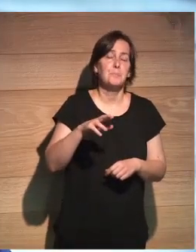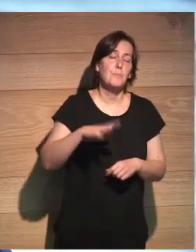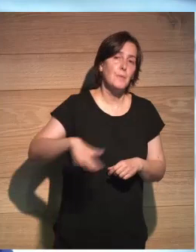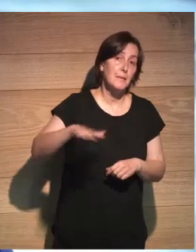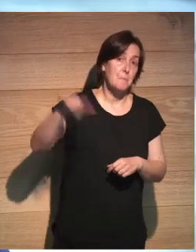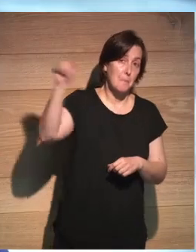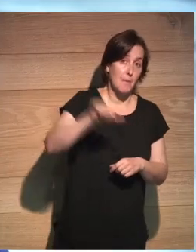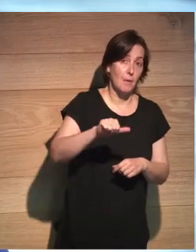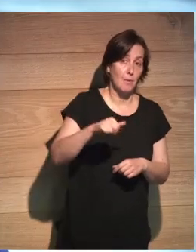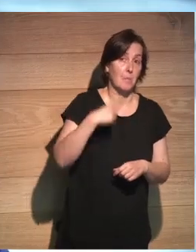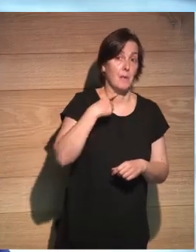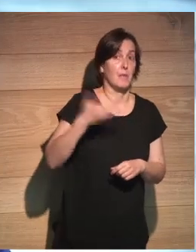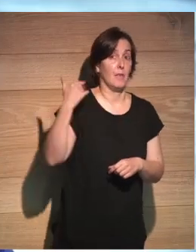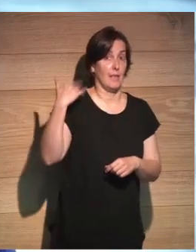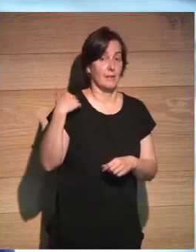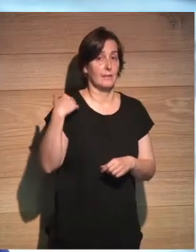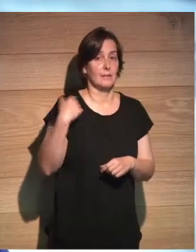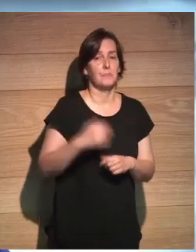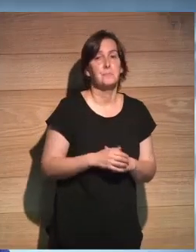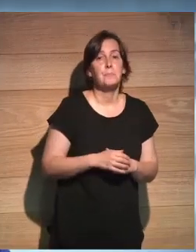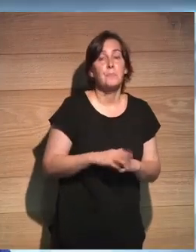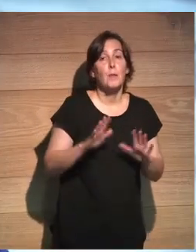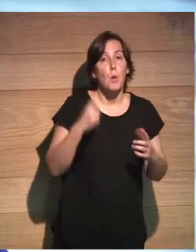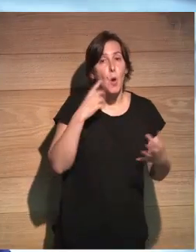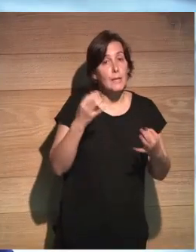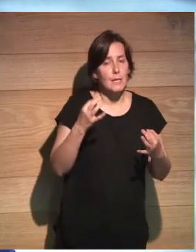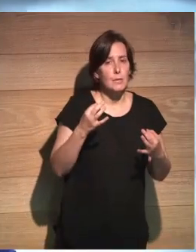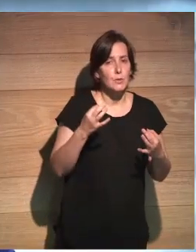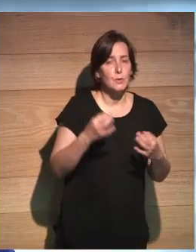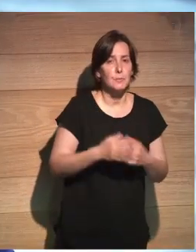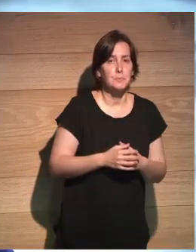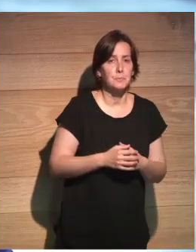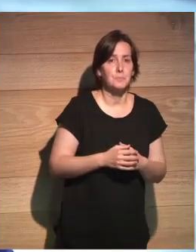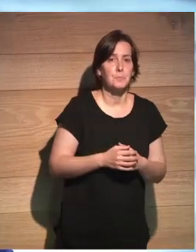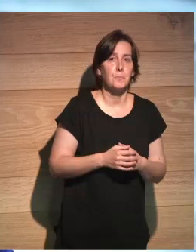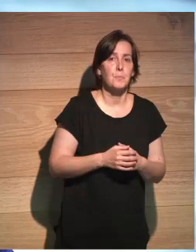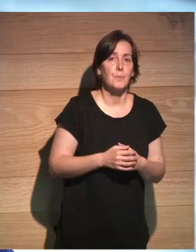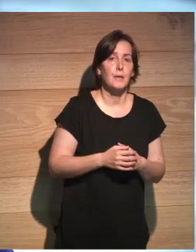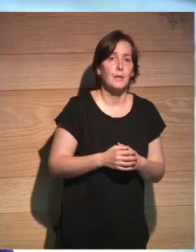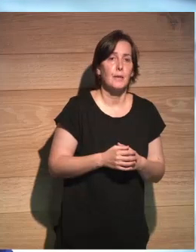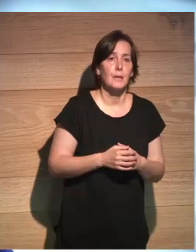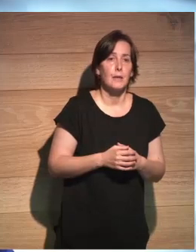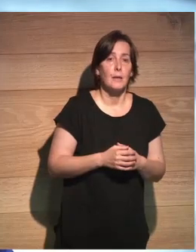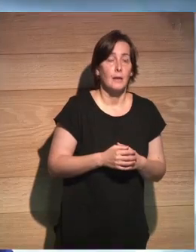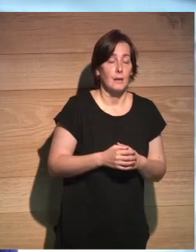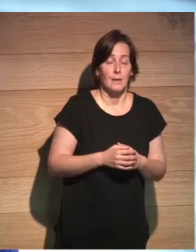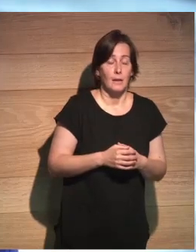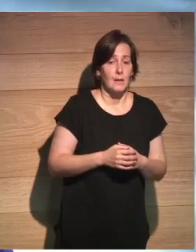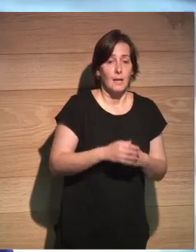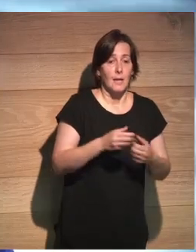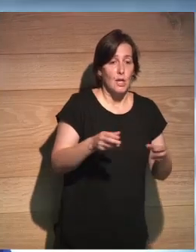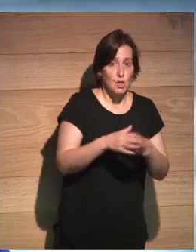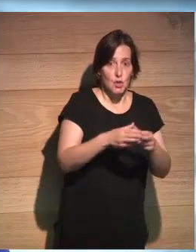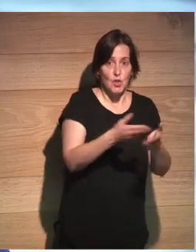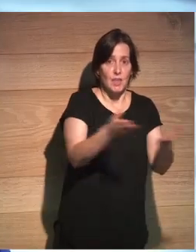si no corremos el riesgo, y permitirme la palabra, que a lo mejor es un poco fuerte, pero corremos el riesgo de idiotizar a la sociedad, y